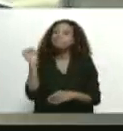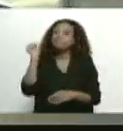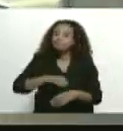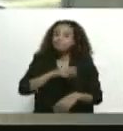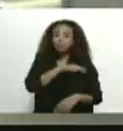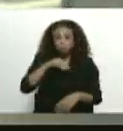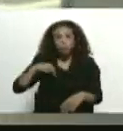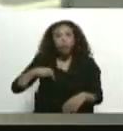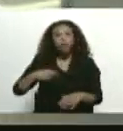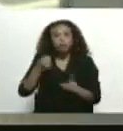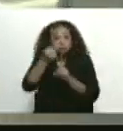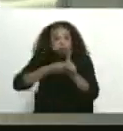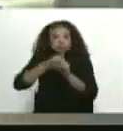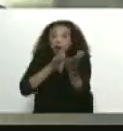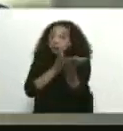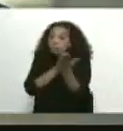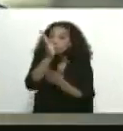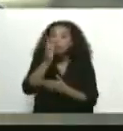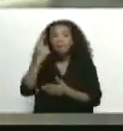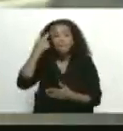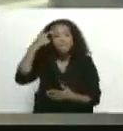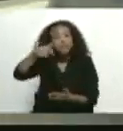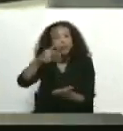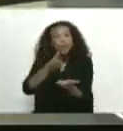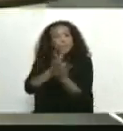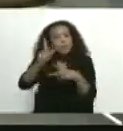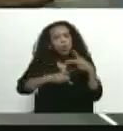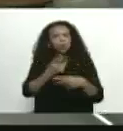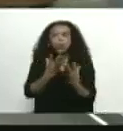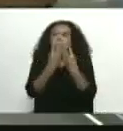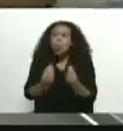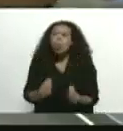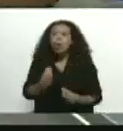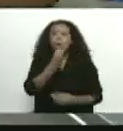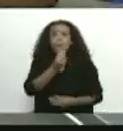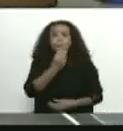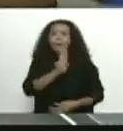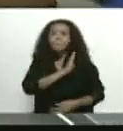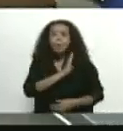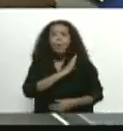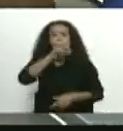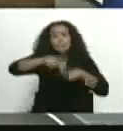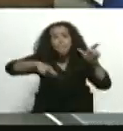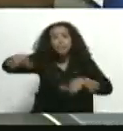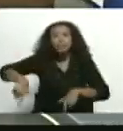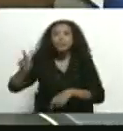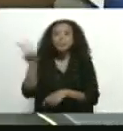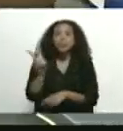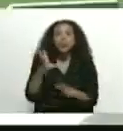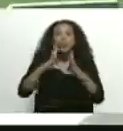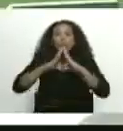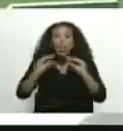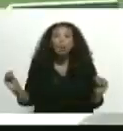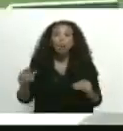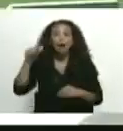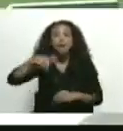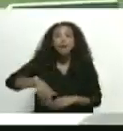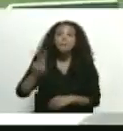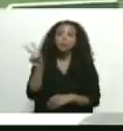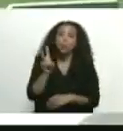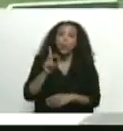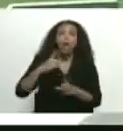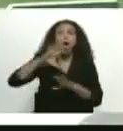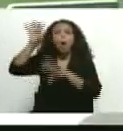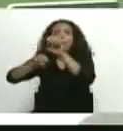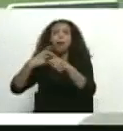nosotros tenemos que seguir por esa senda, producir todos los alimentos que consume el pueblo, todos, en Venezuela,